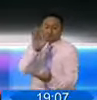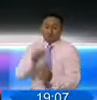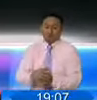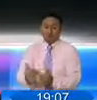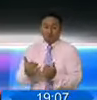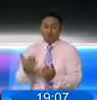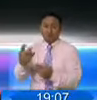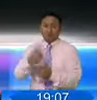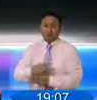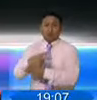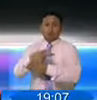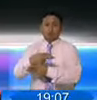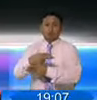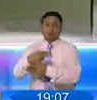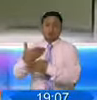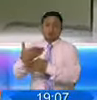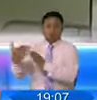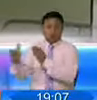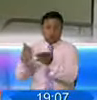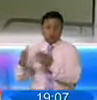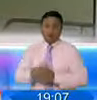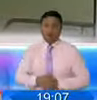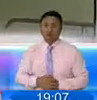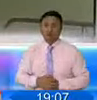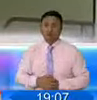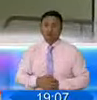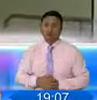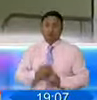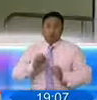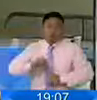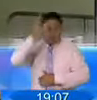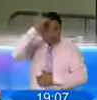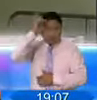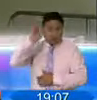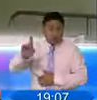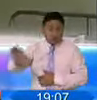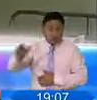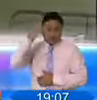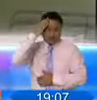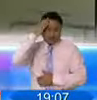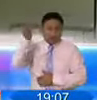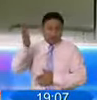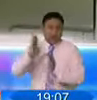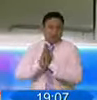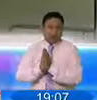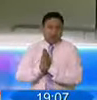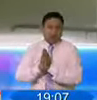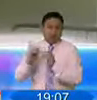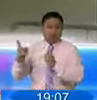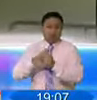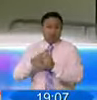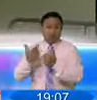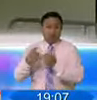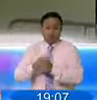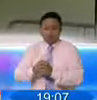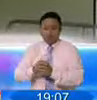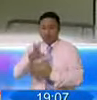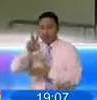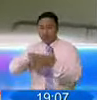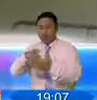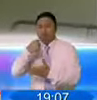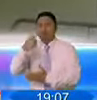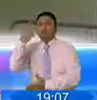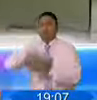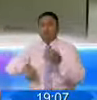quede en manos del consejo transitorio claro es una resolución del pleno el pleno tiene que conocer la impugnación primero tenemos que conocer el contenido de la impugnación